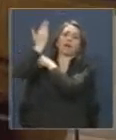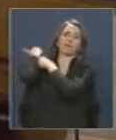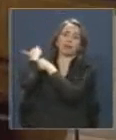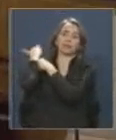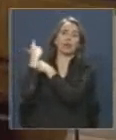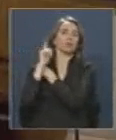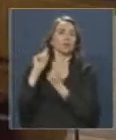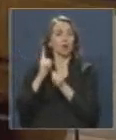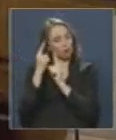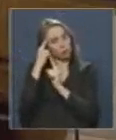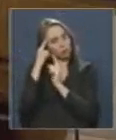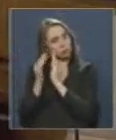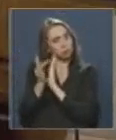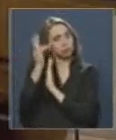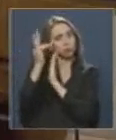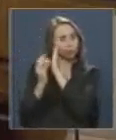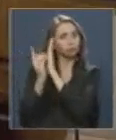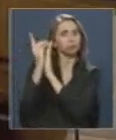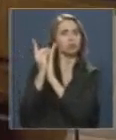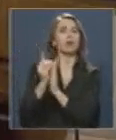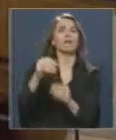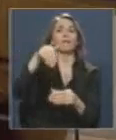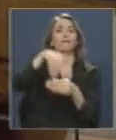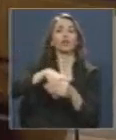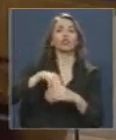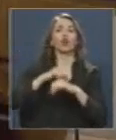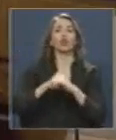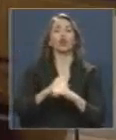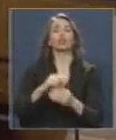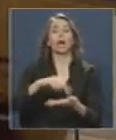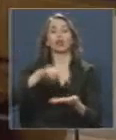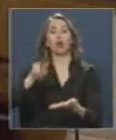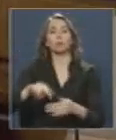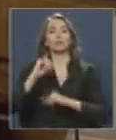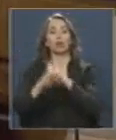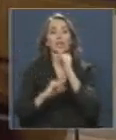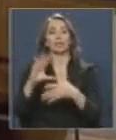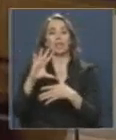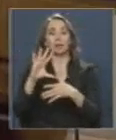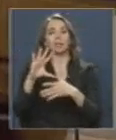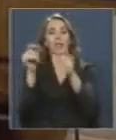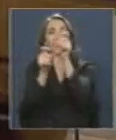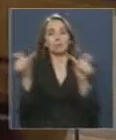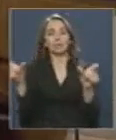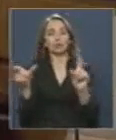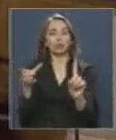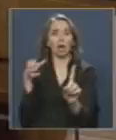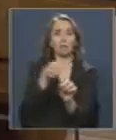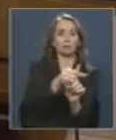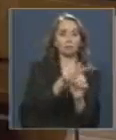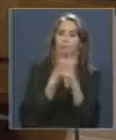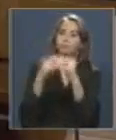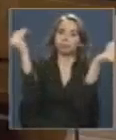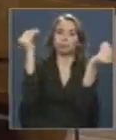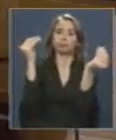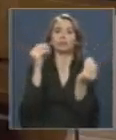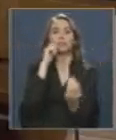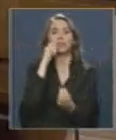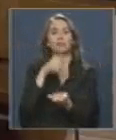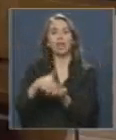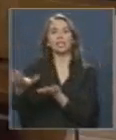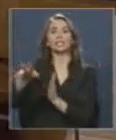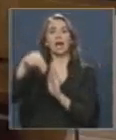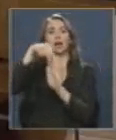evolucionar. Votaron contra la Convención Interamericana sobre Desaparición Forzada, lo que en la práctica es rechazar una norma